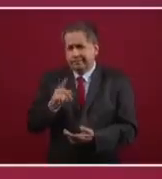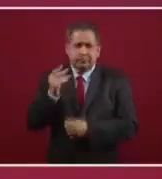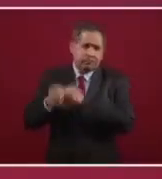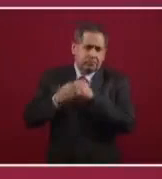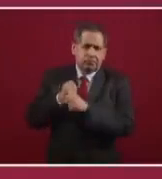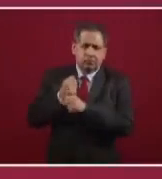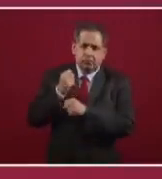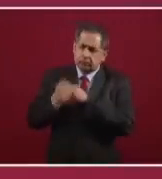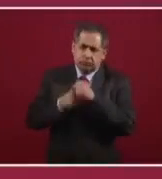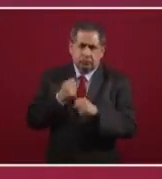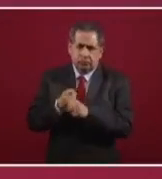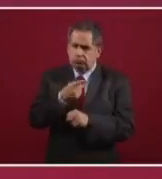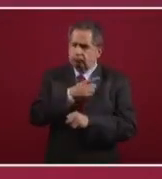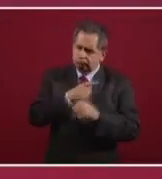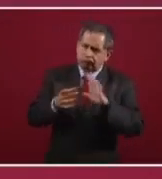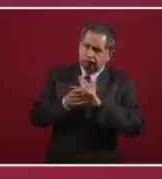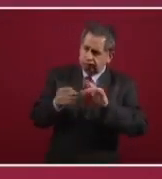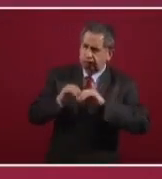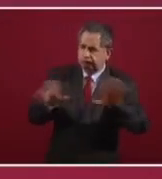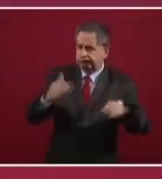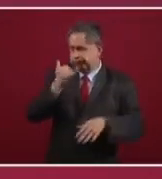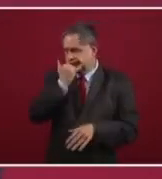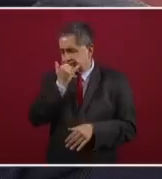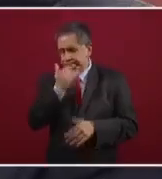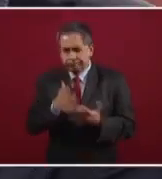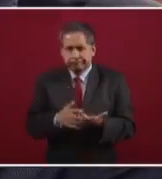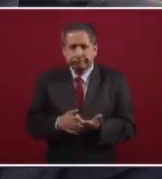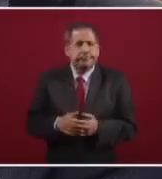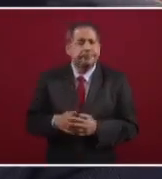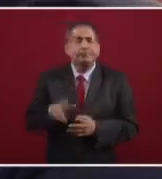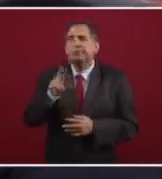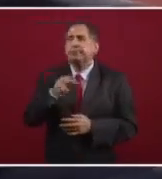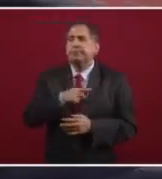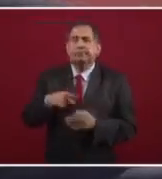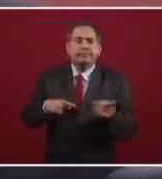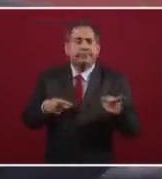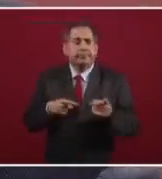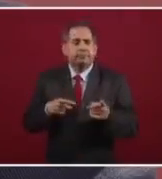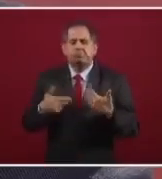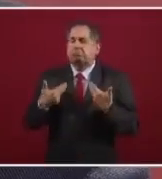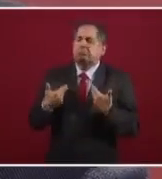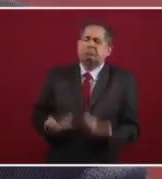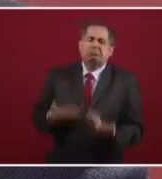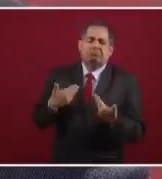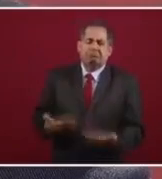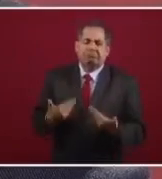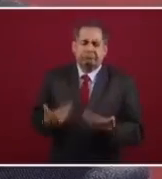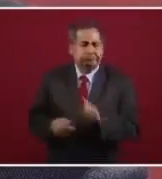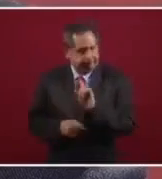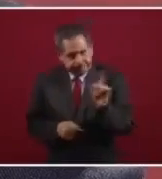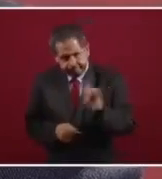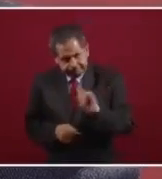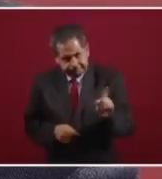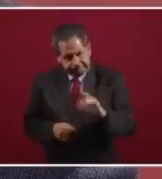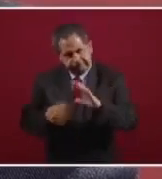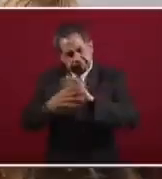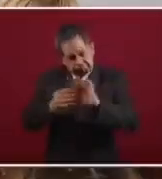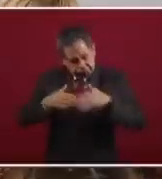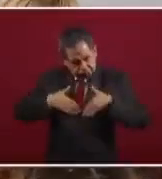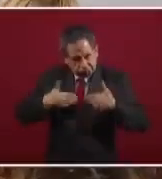Una autocrítica, no caer en la autocomplacencia